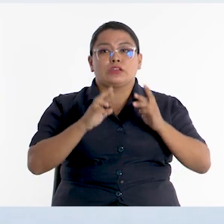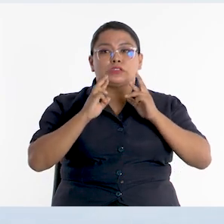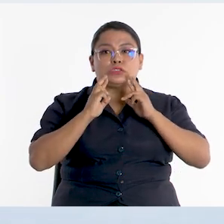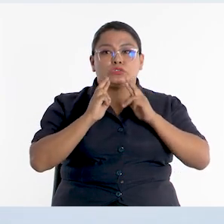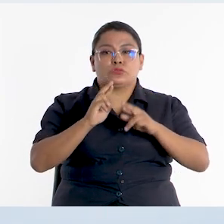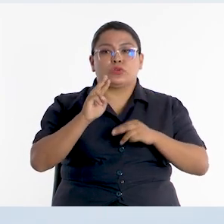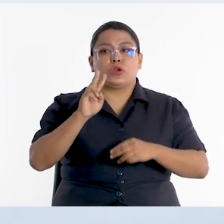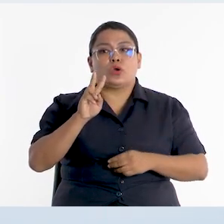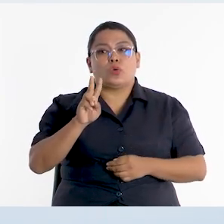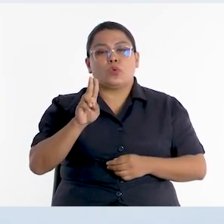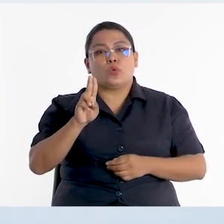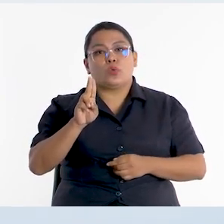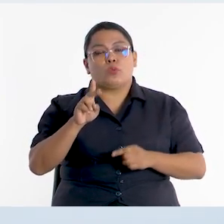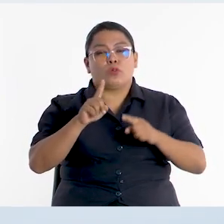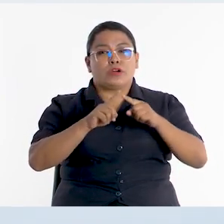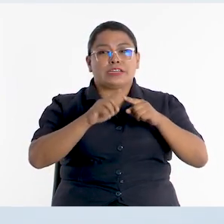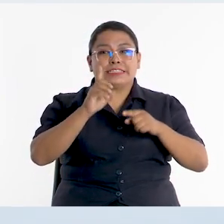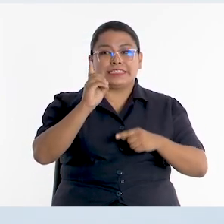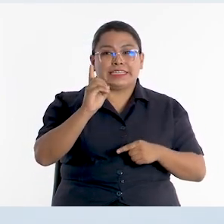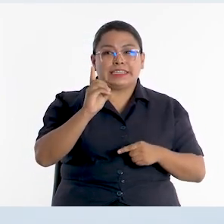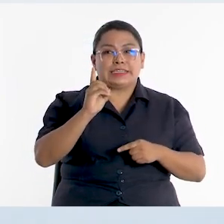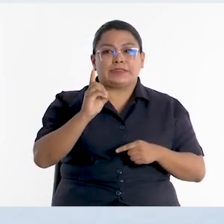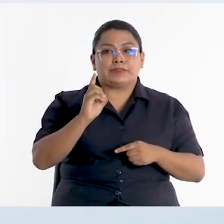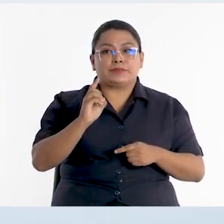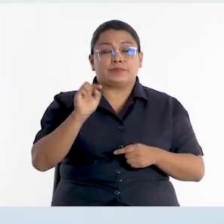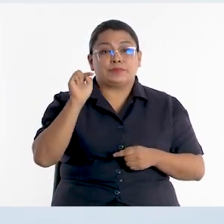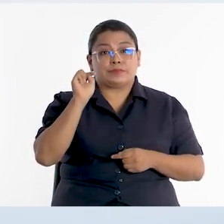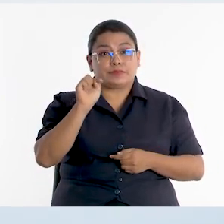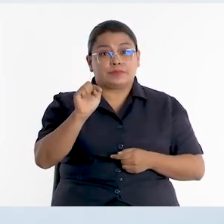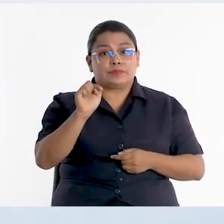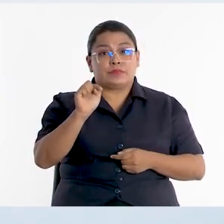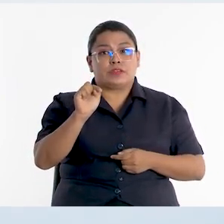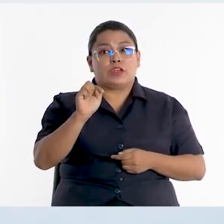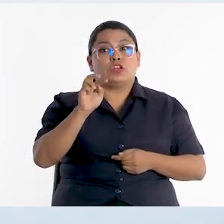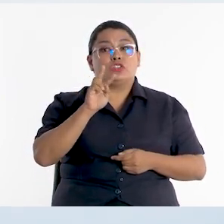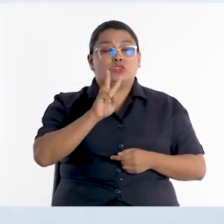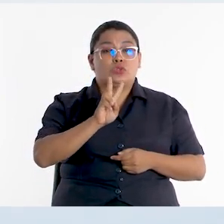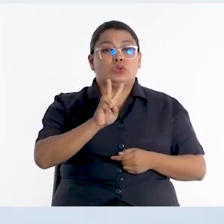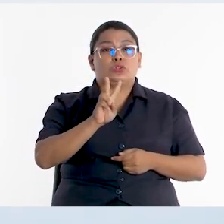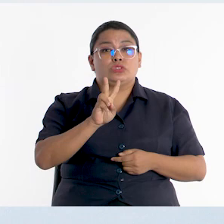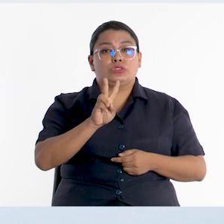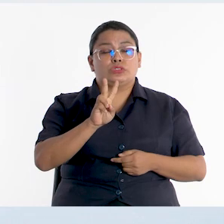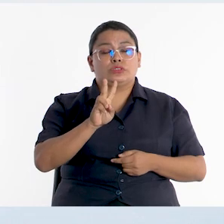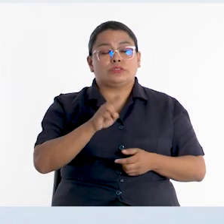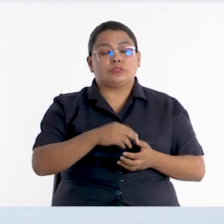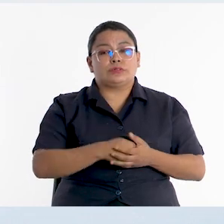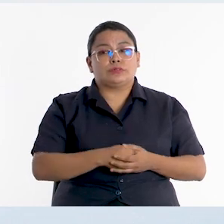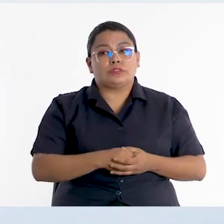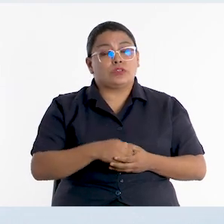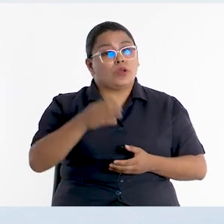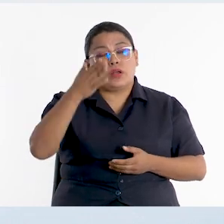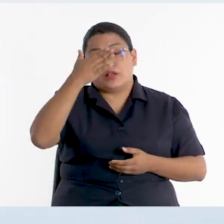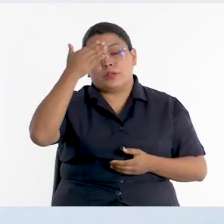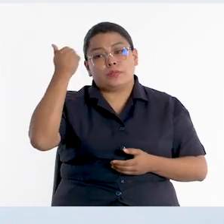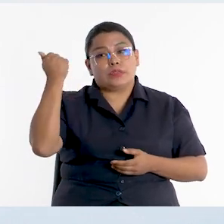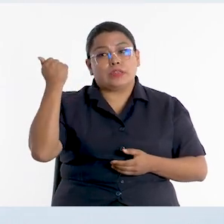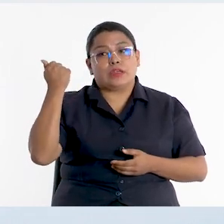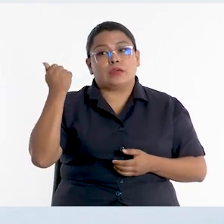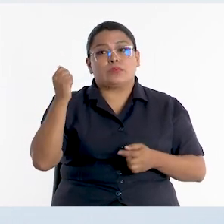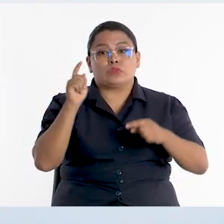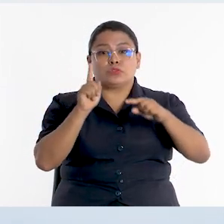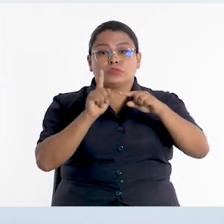Al resolver unidades por decenas, ese producto es de 2 cifras y no